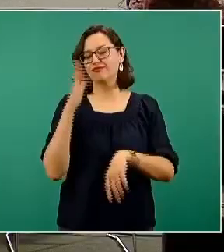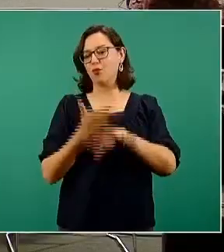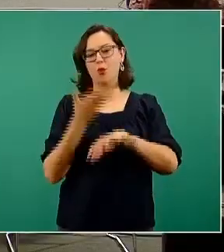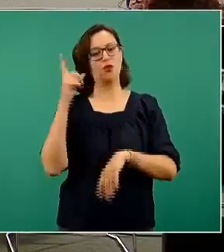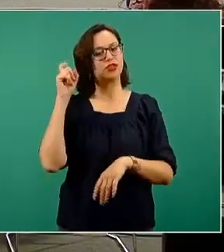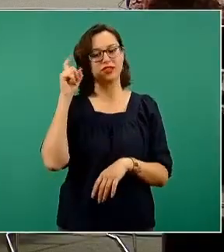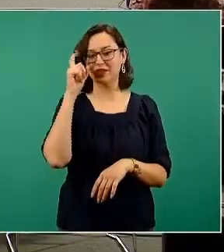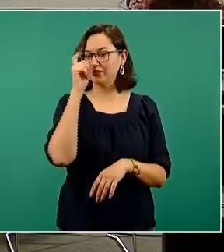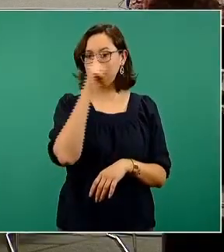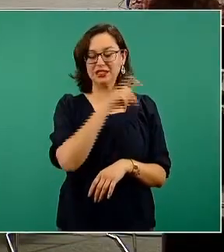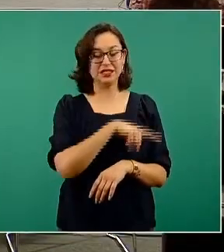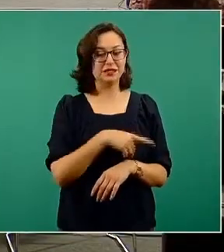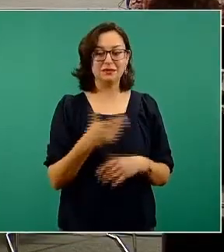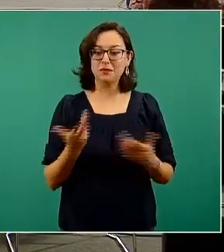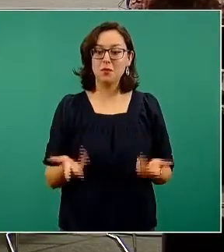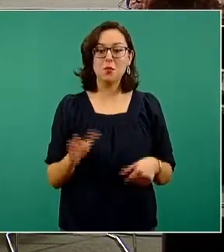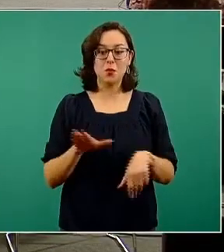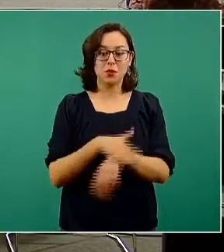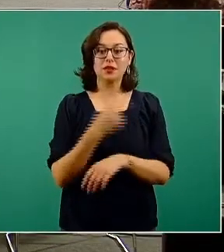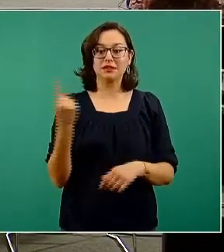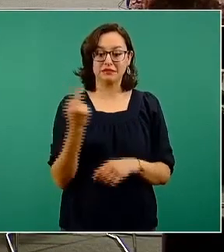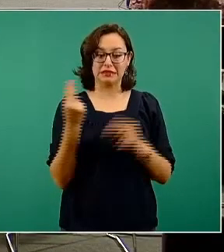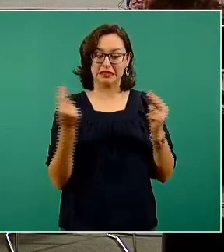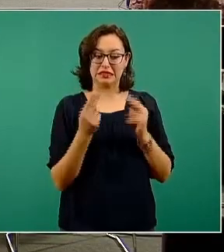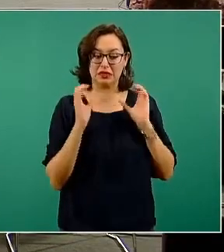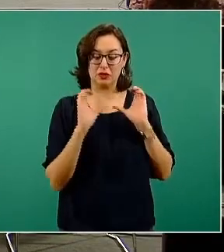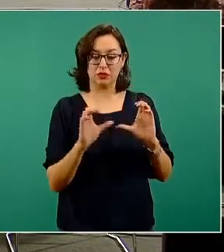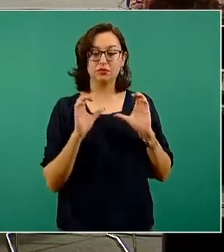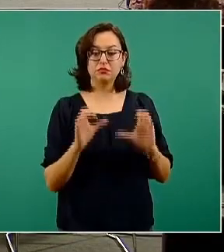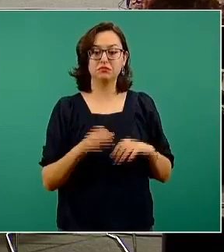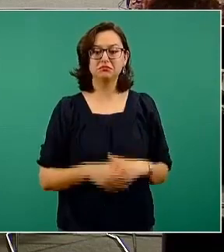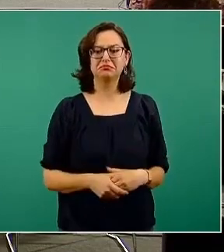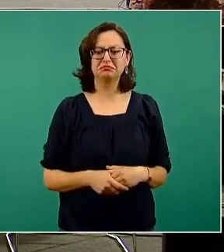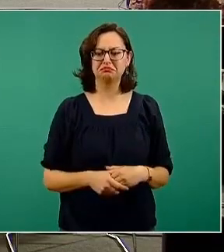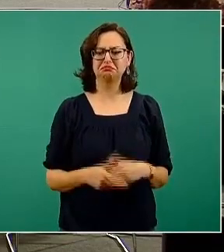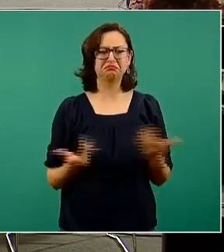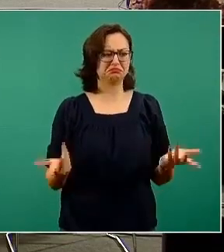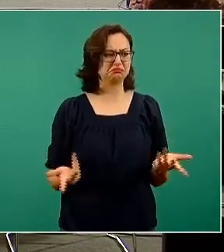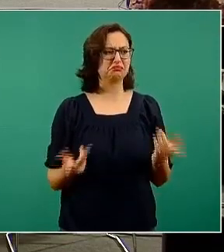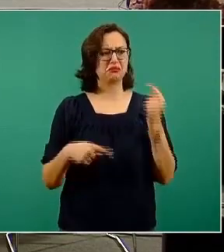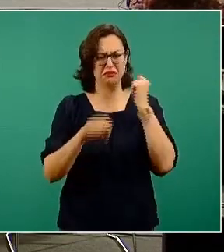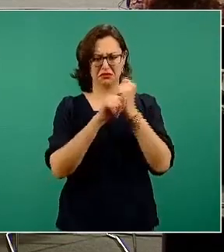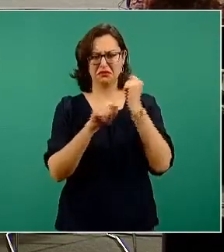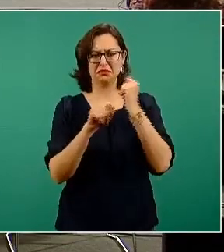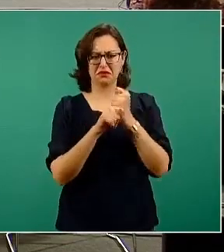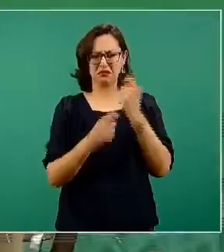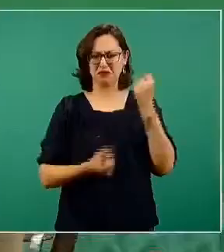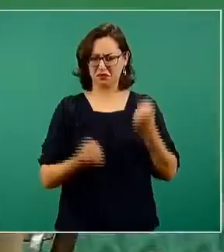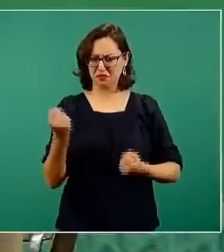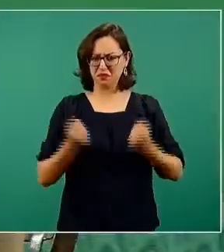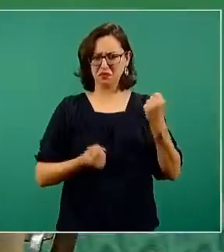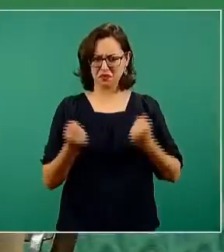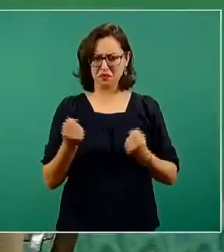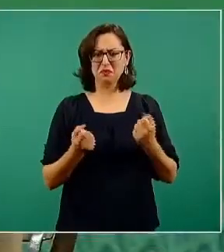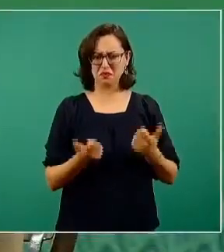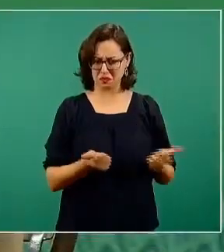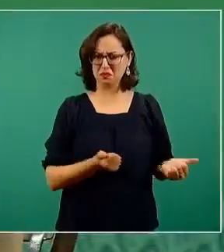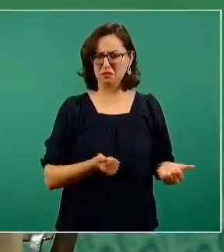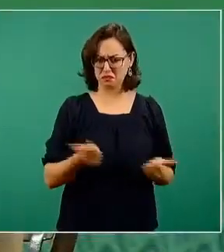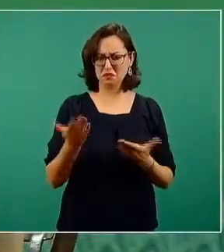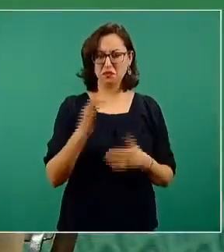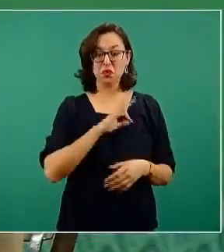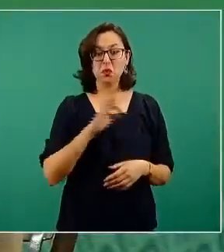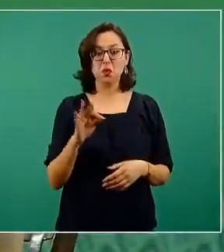principalmente por esa necesidad de mantenerlo. Sí se puede transportar, tampoco es que sea así la sensibilidad, cuando se habla